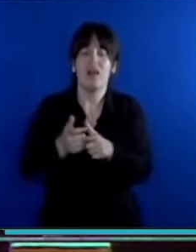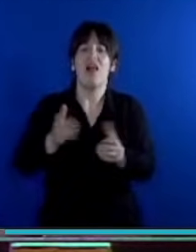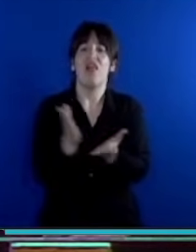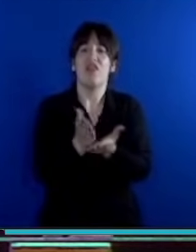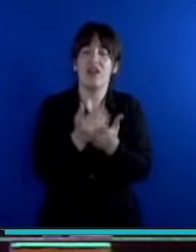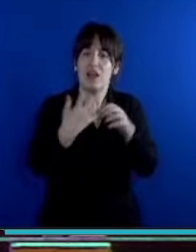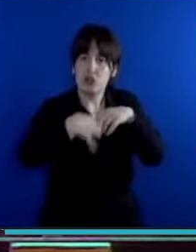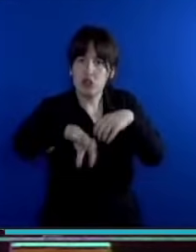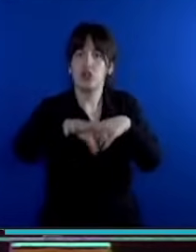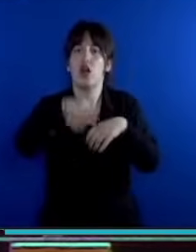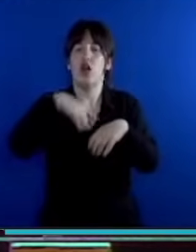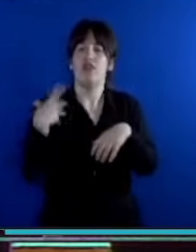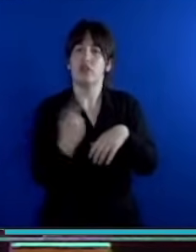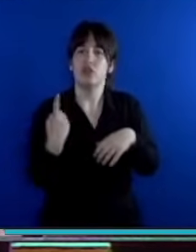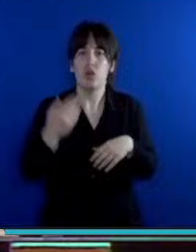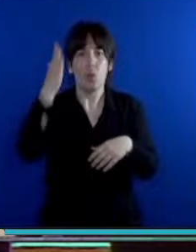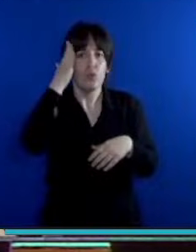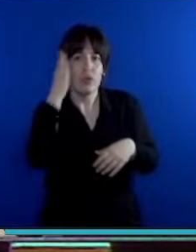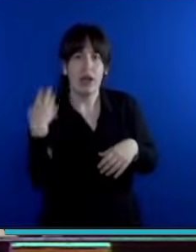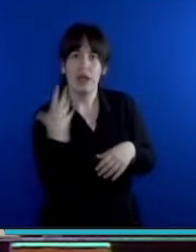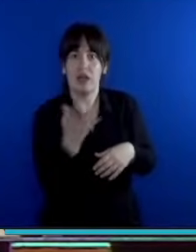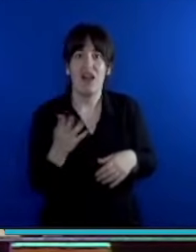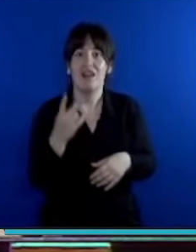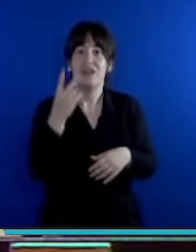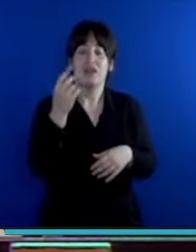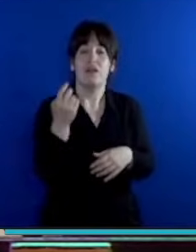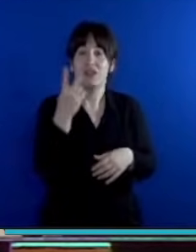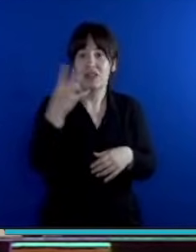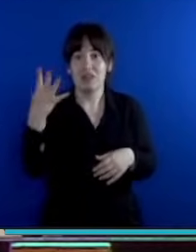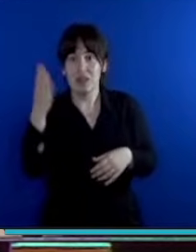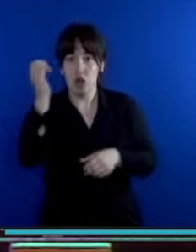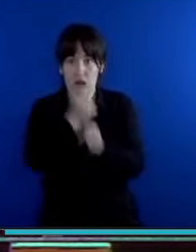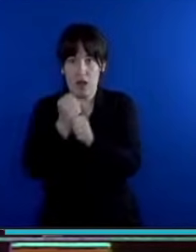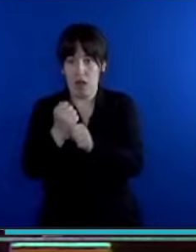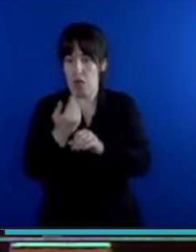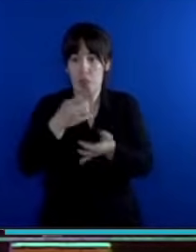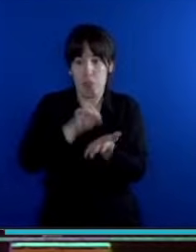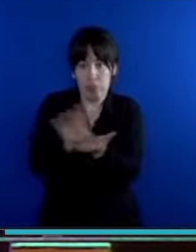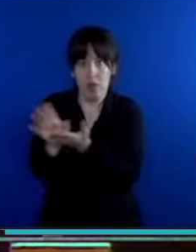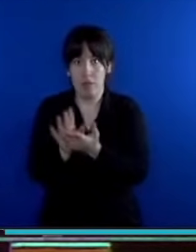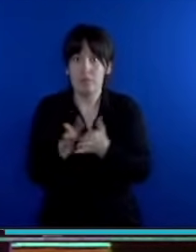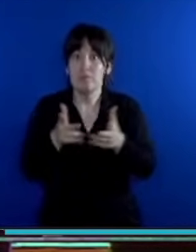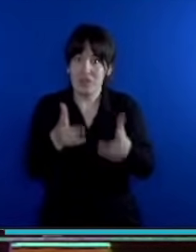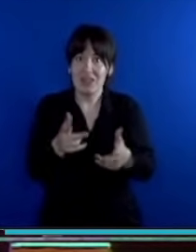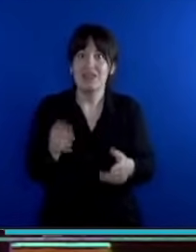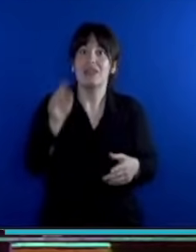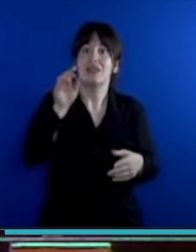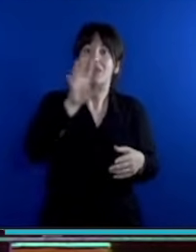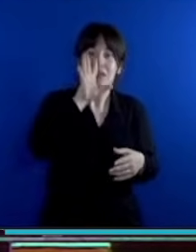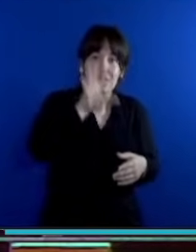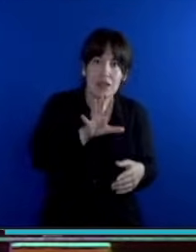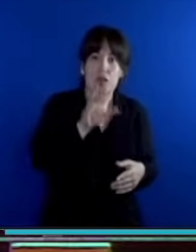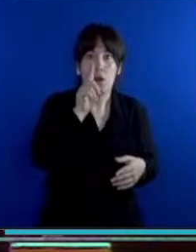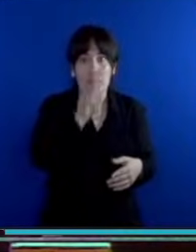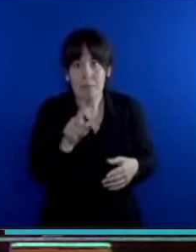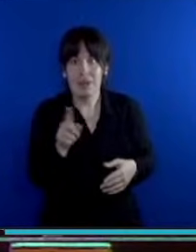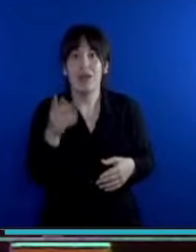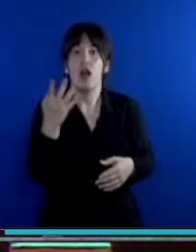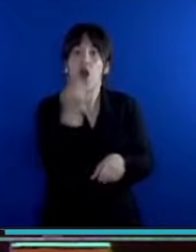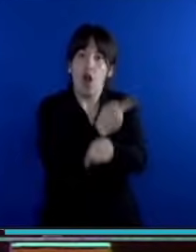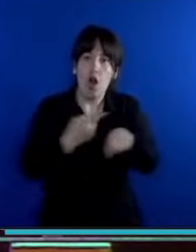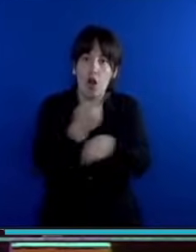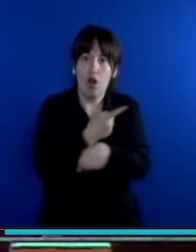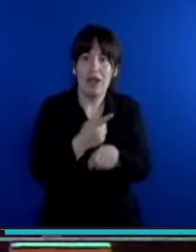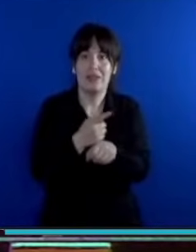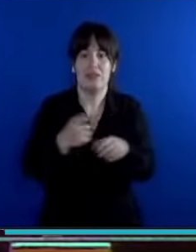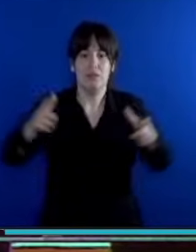el año pasado, 55 trabajadores menos. Y más de, le digo exactamente, 5.850 horas cátedra